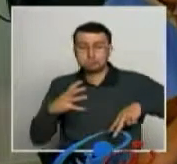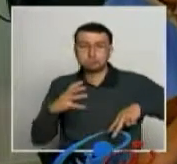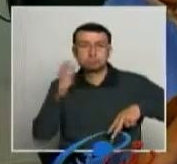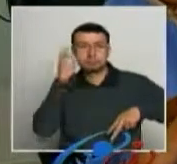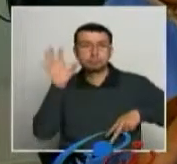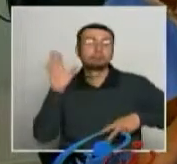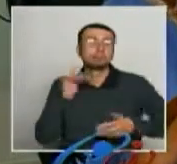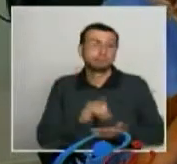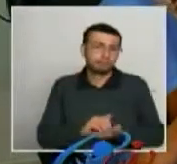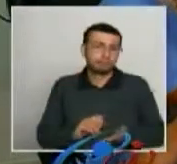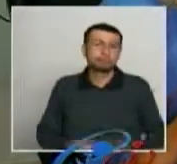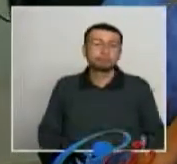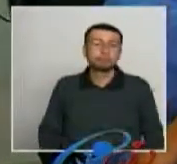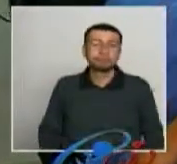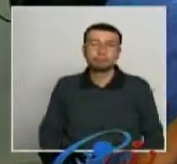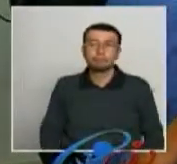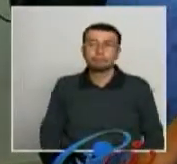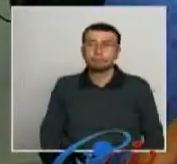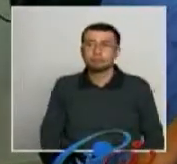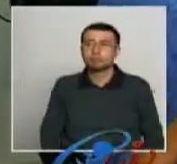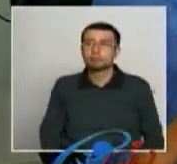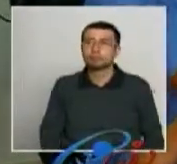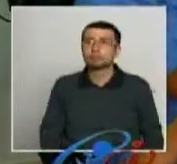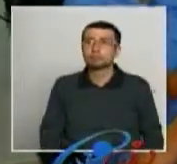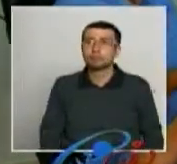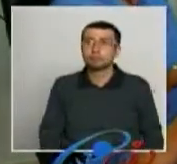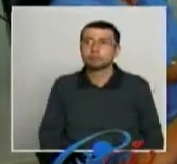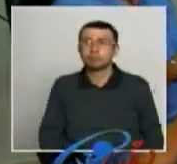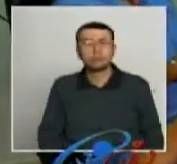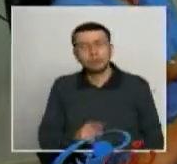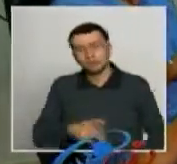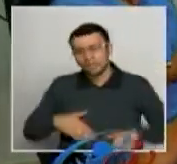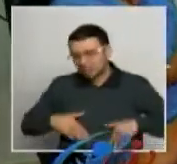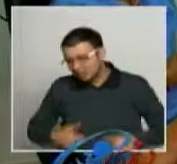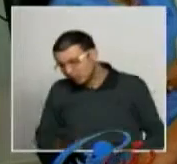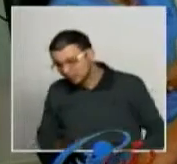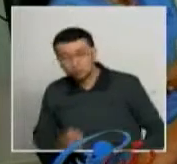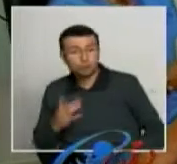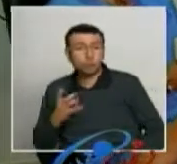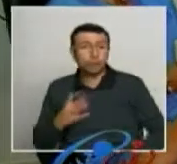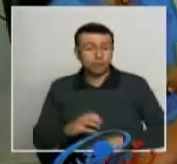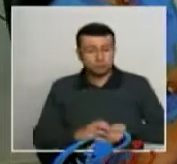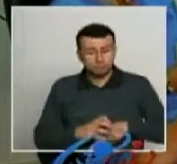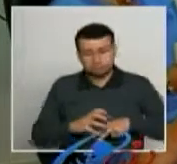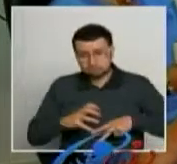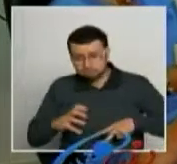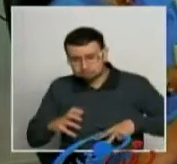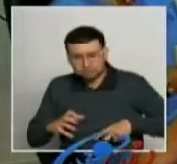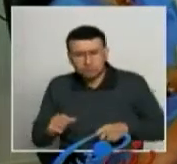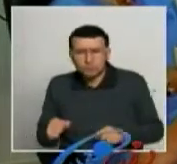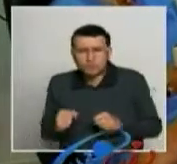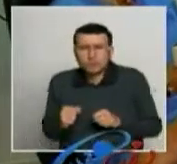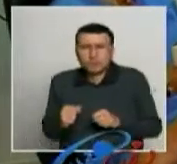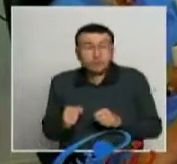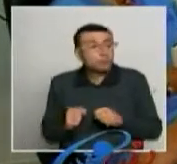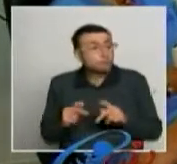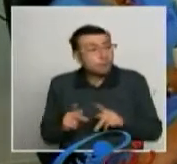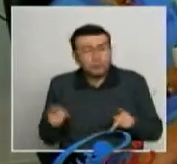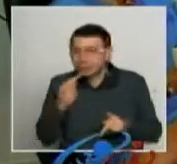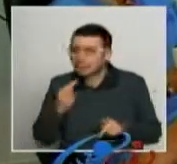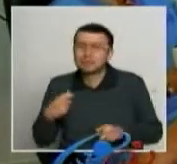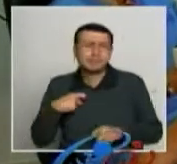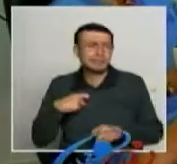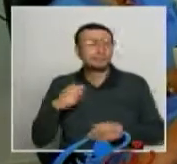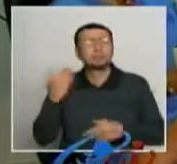dilatadas. Doctor Fernando, cansancio, dolor, edema, entumecimiento, toda esa patología, la gente dice tengo un